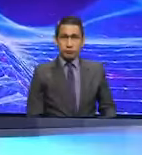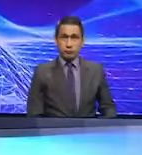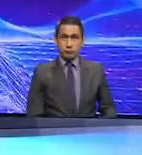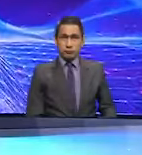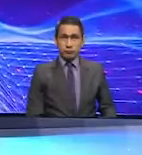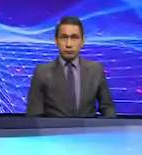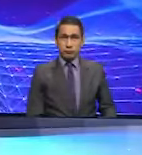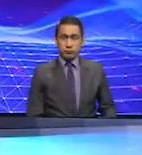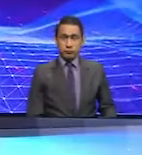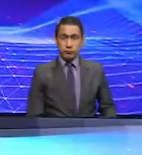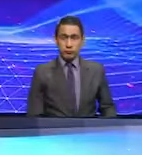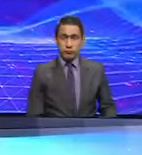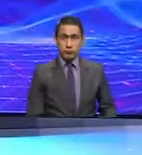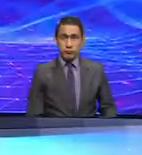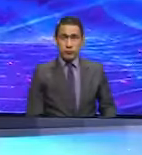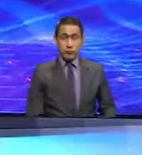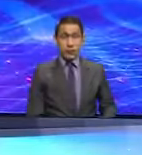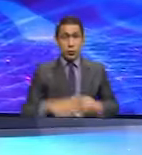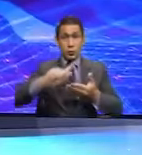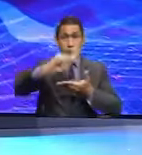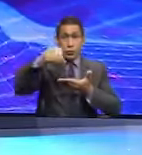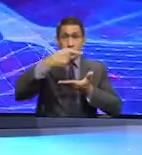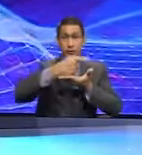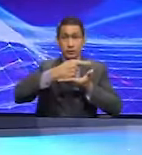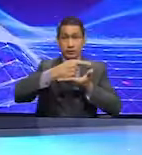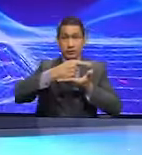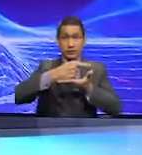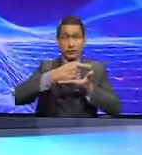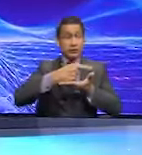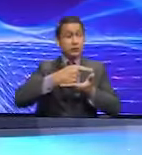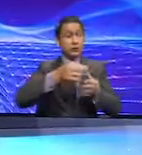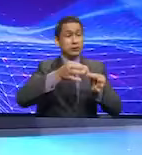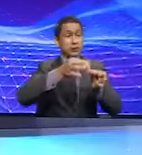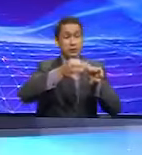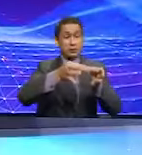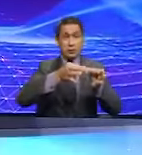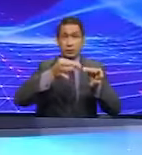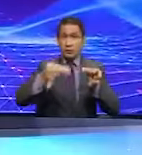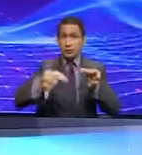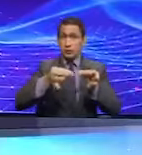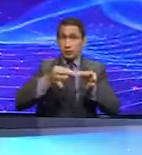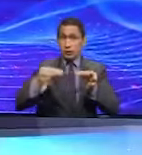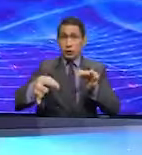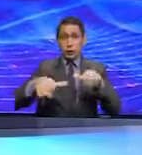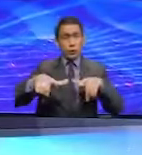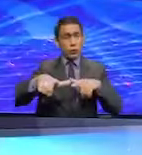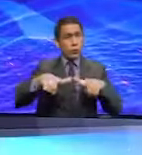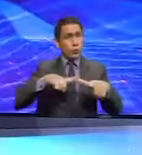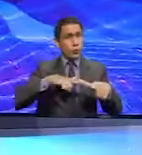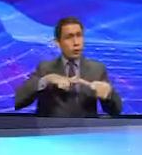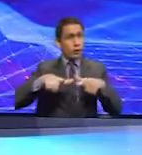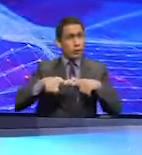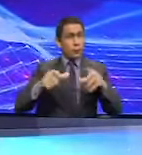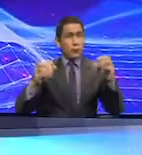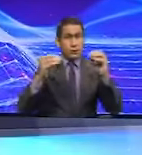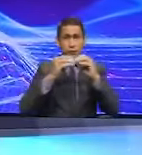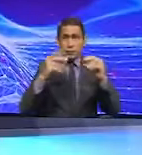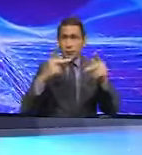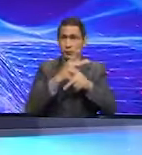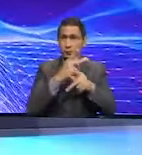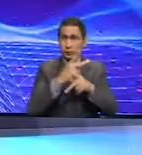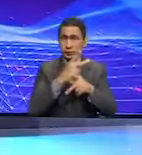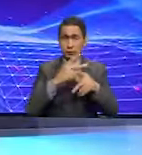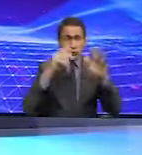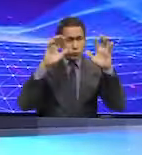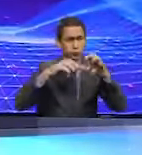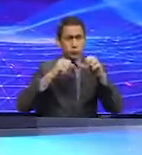En la parte rural de la provincia del Guayas se han identificado zonas de riesgo, hasta donde se ha desplegado ayuda para los damnificados por las